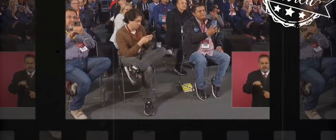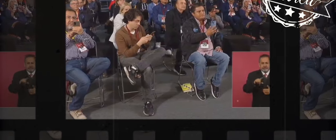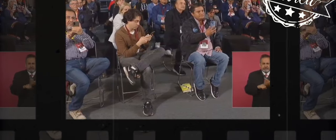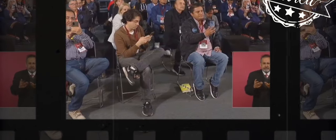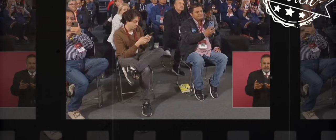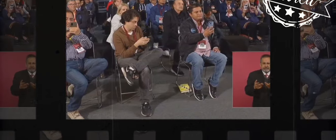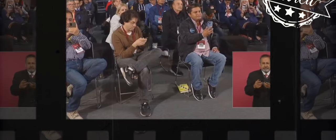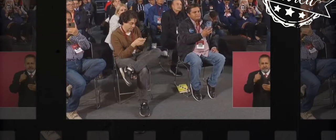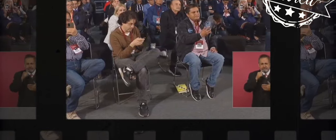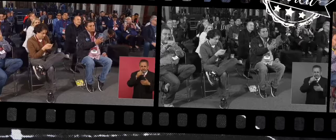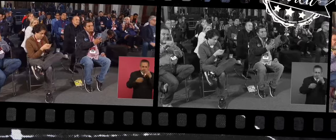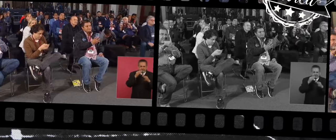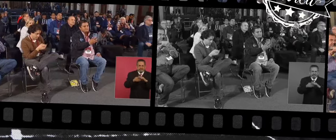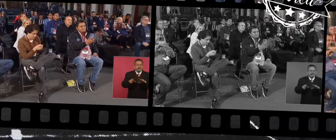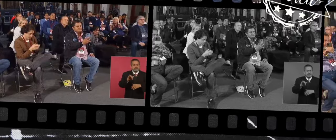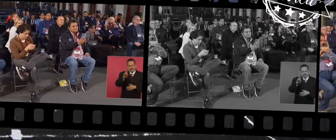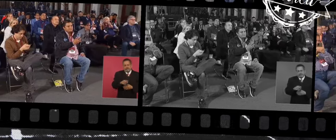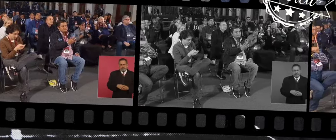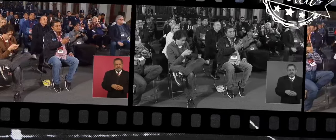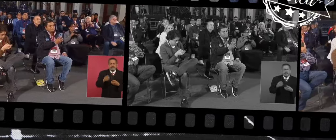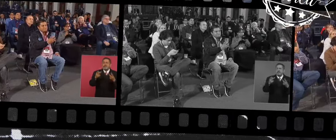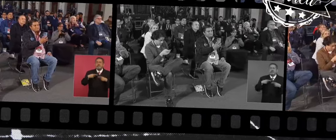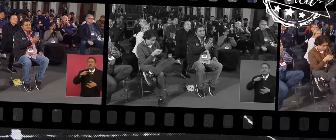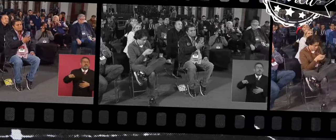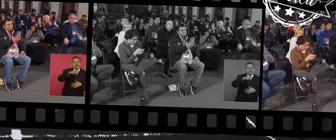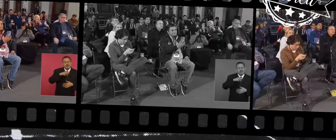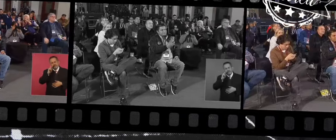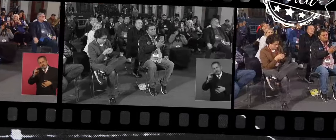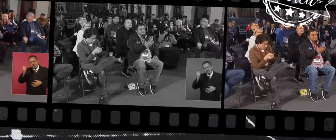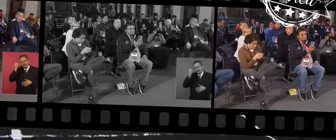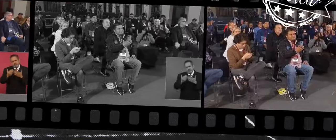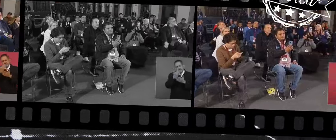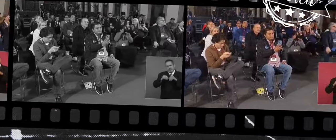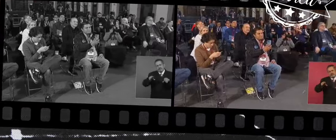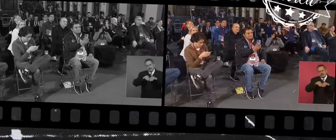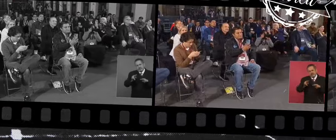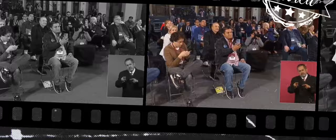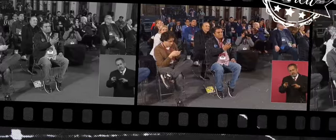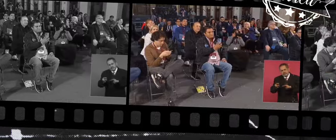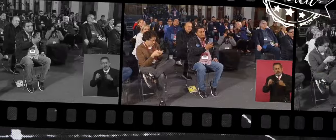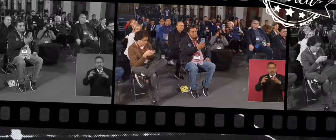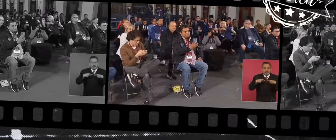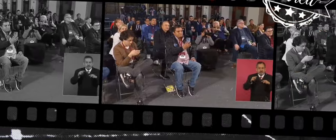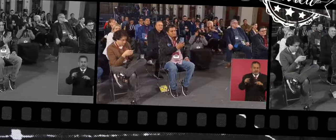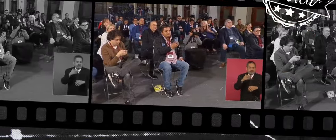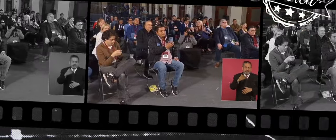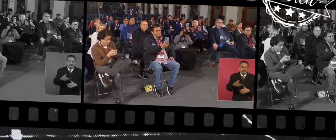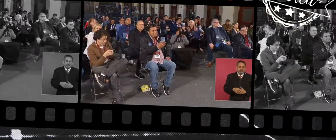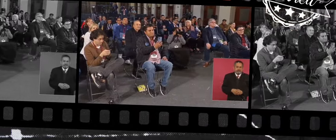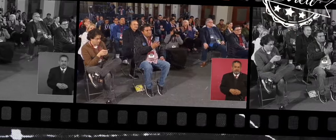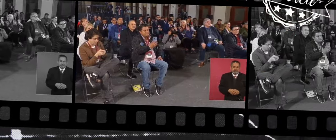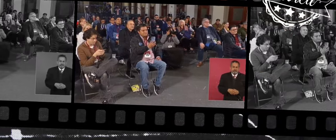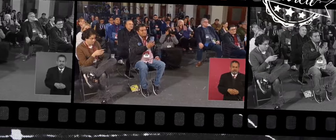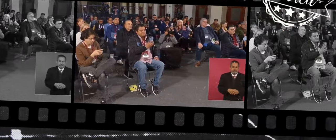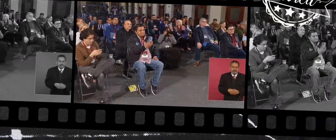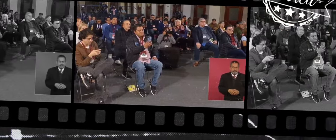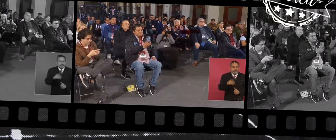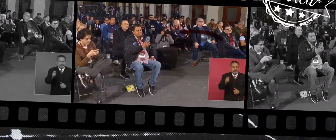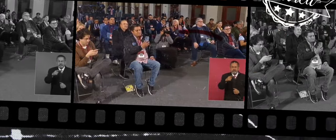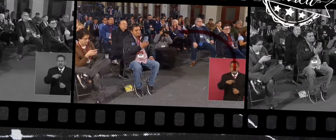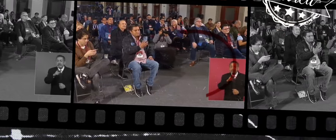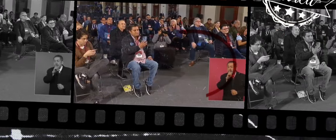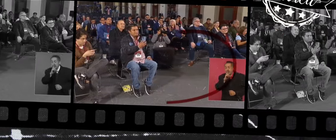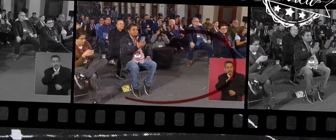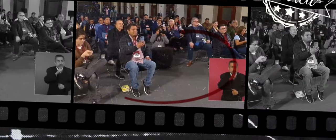encuentro permanente. Y sí, mucha gente ve este programa. Muchísima gente. Porque no hay